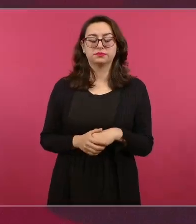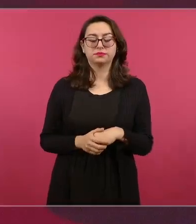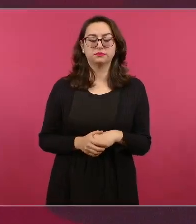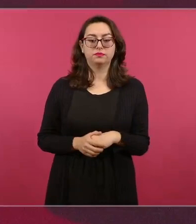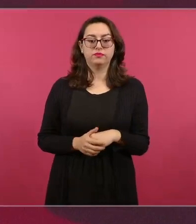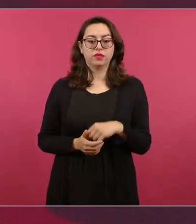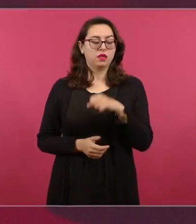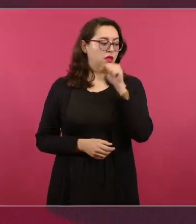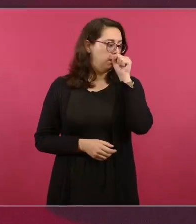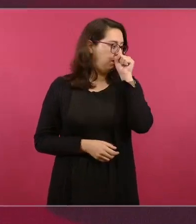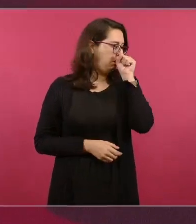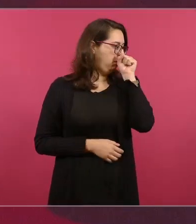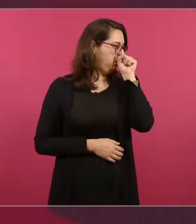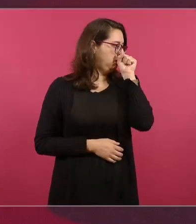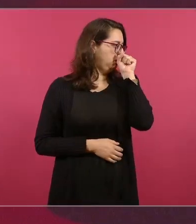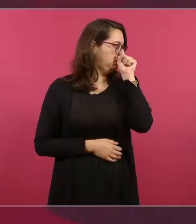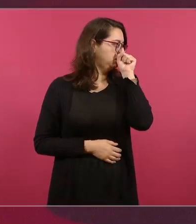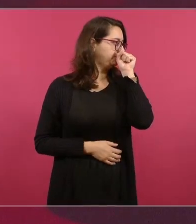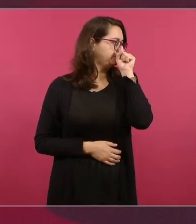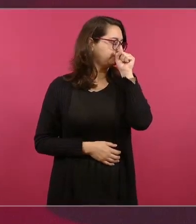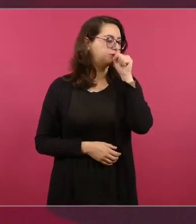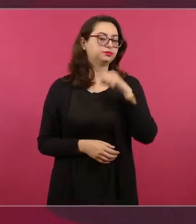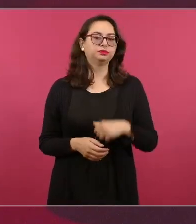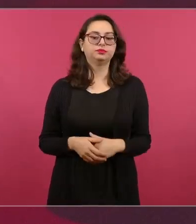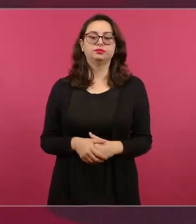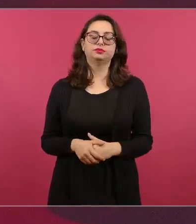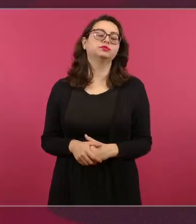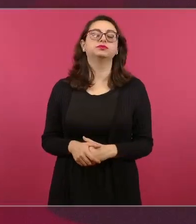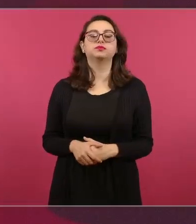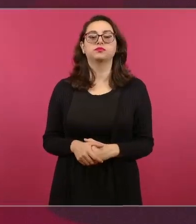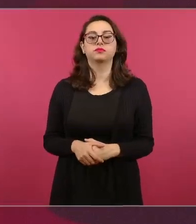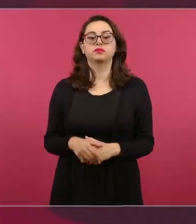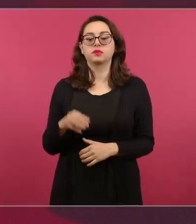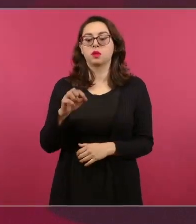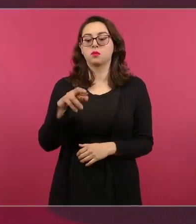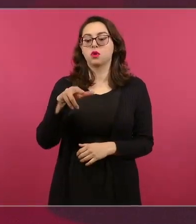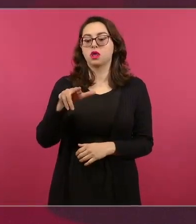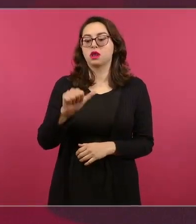a Morena con ese método.